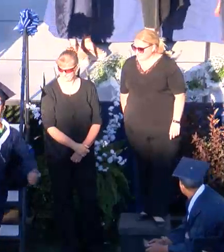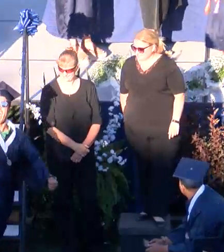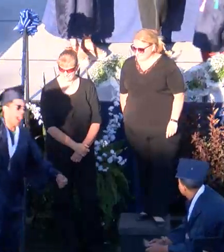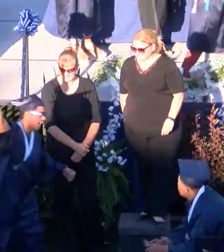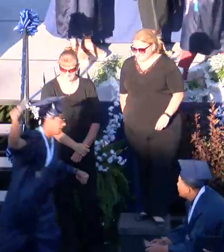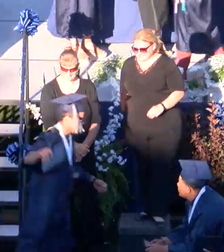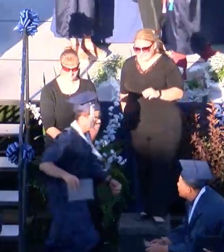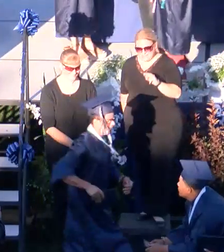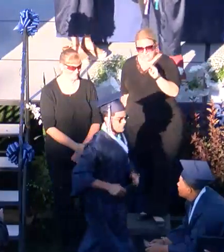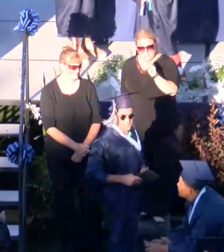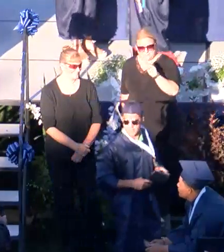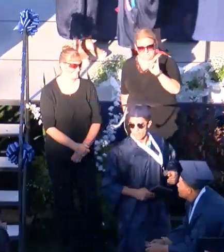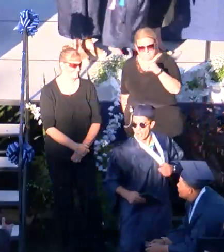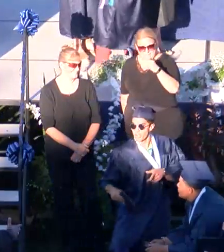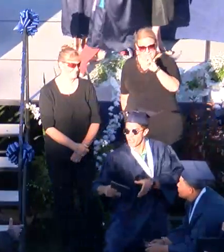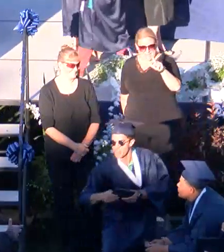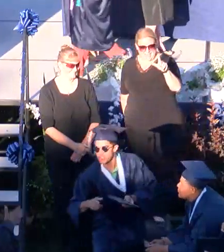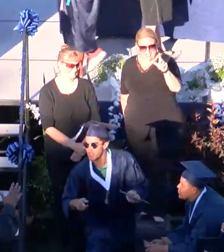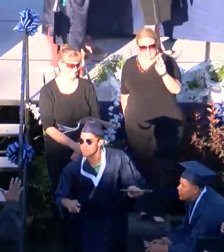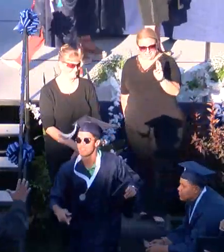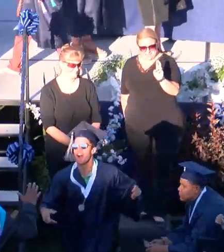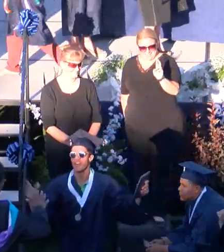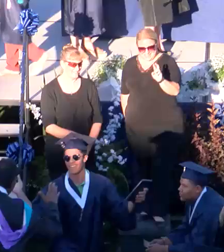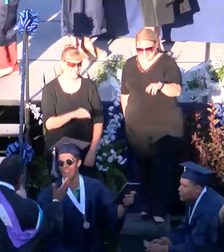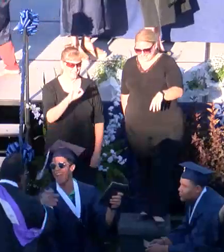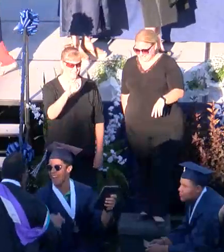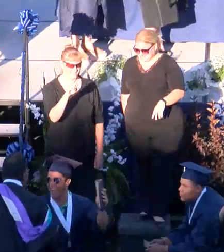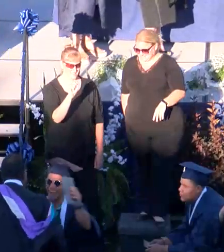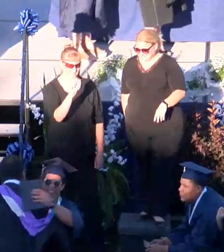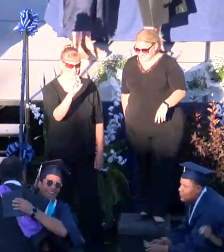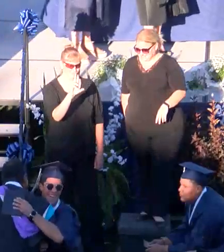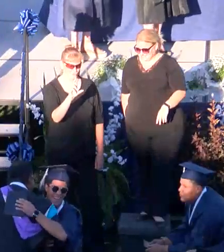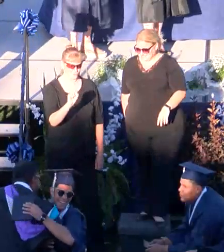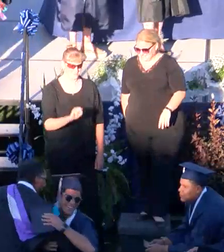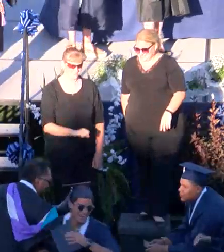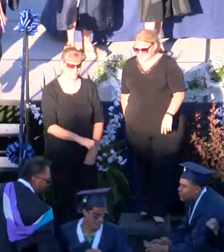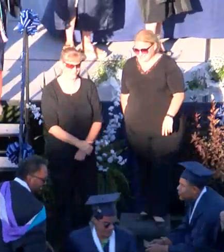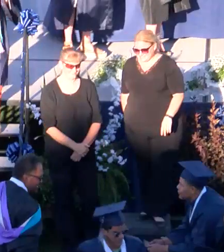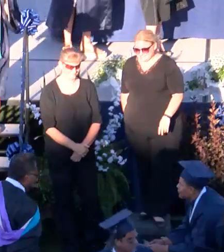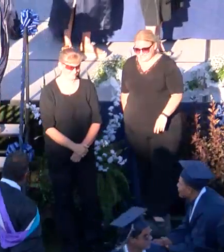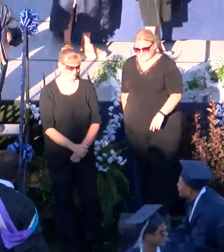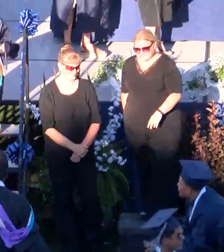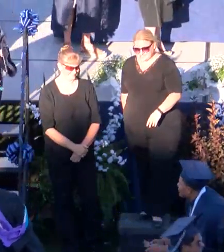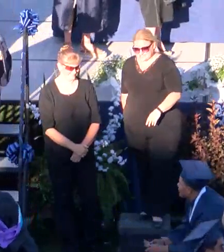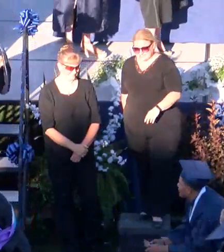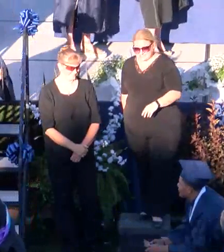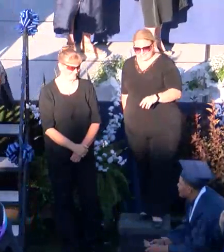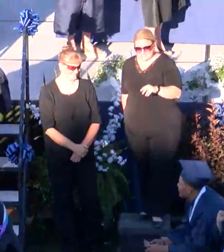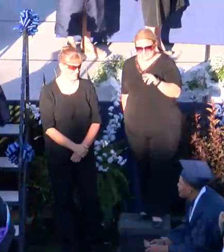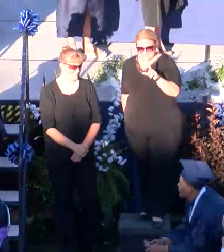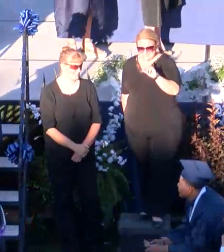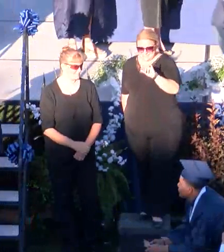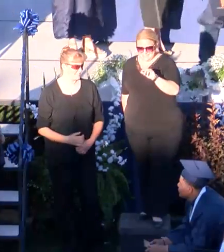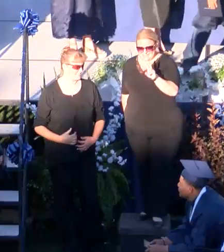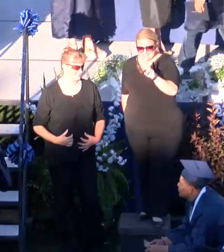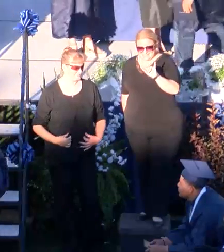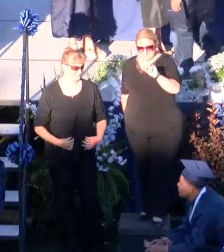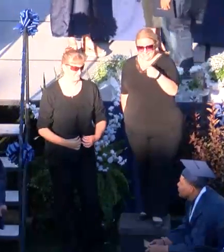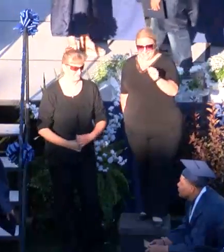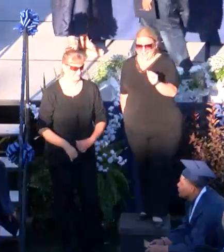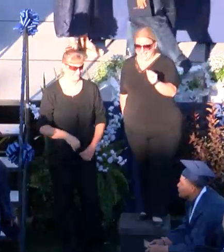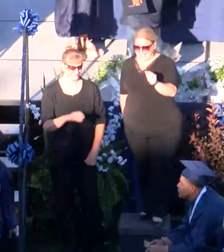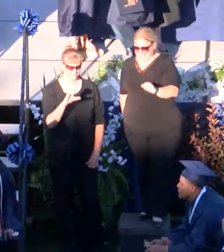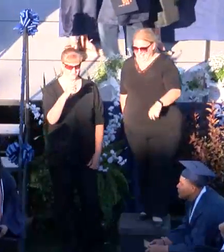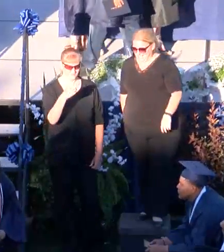Mireya Aguirre. Jesus Buenaventura. Lia Dumbravon.